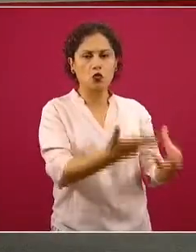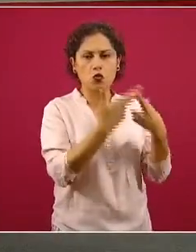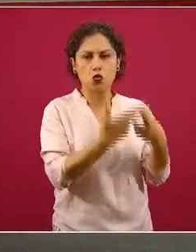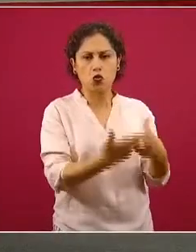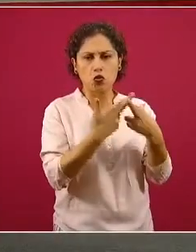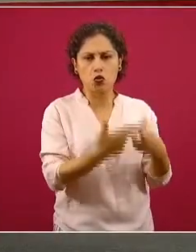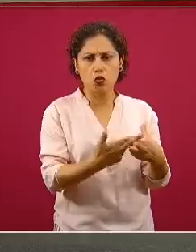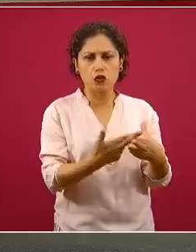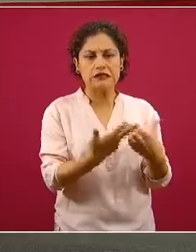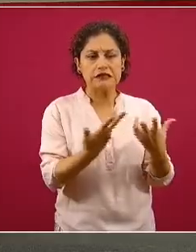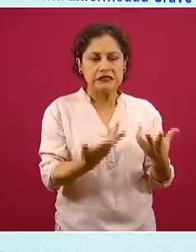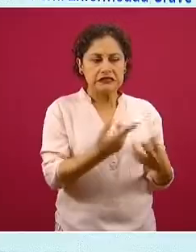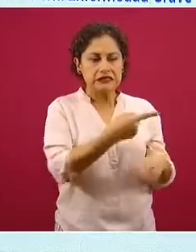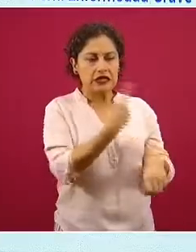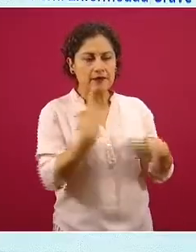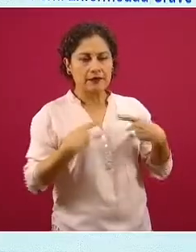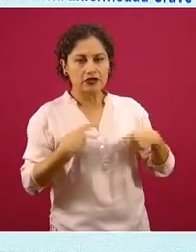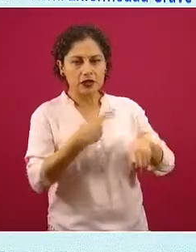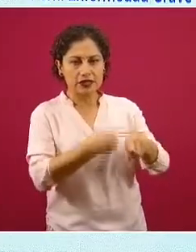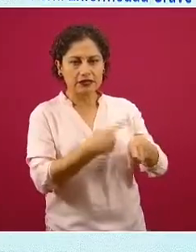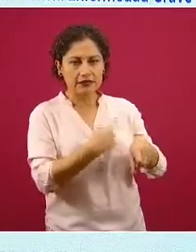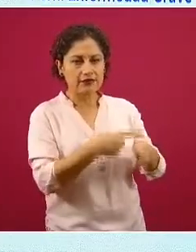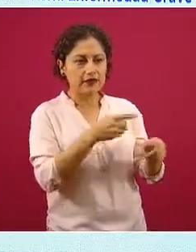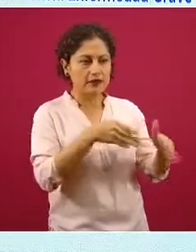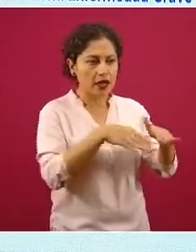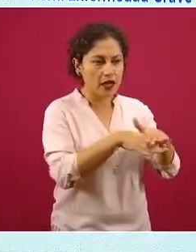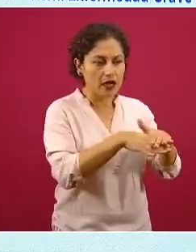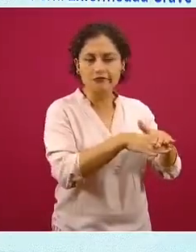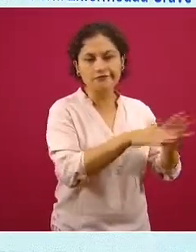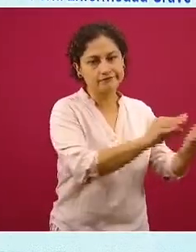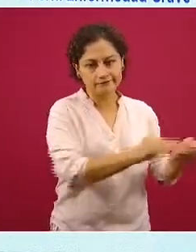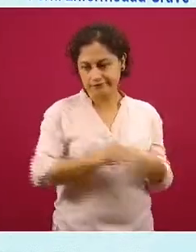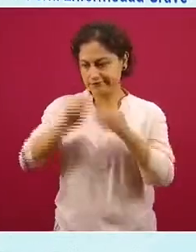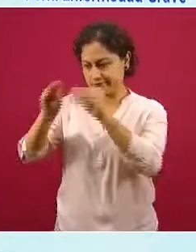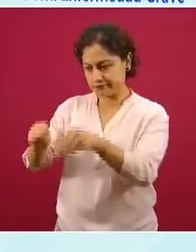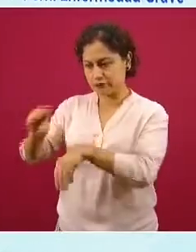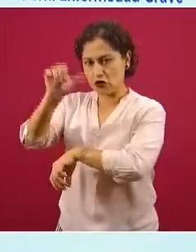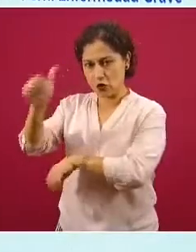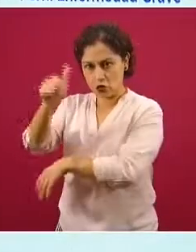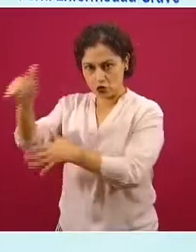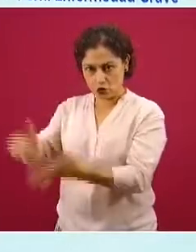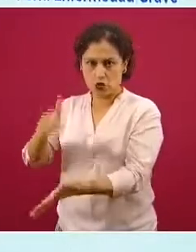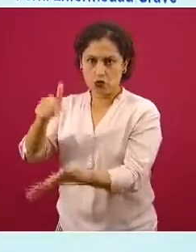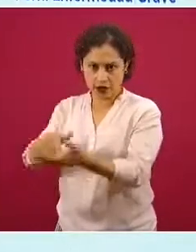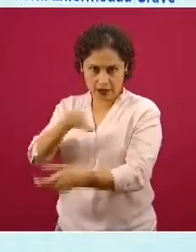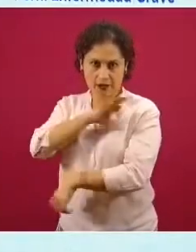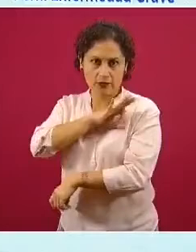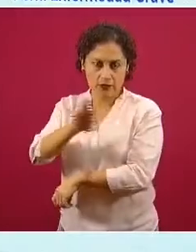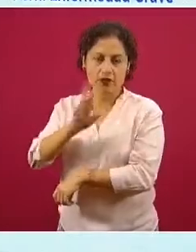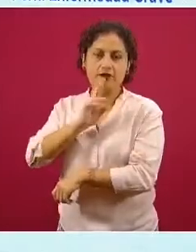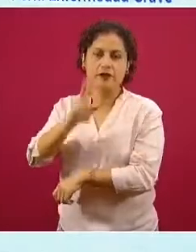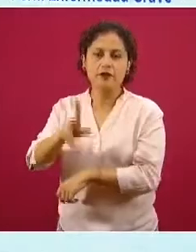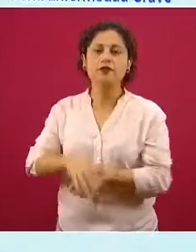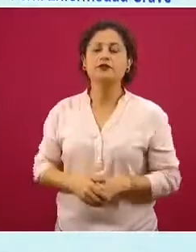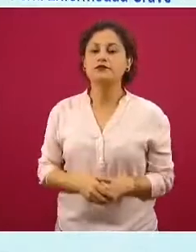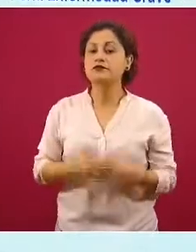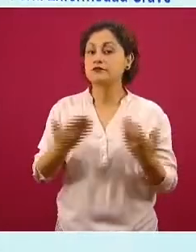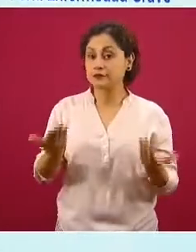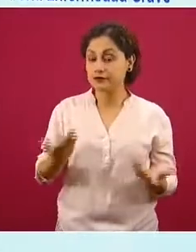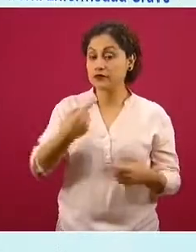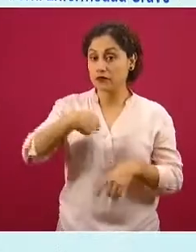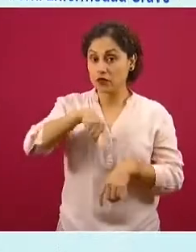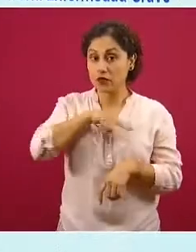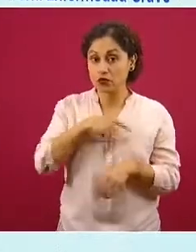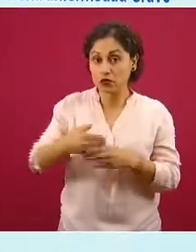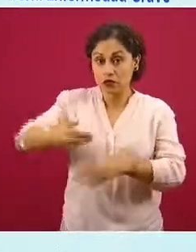no monitoreáramos la ocupación hospitalaria como parte de la vigilancia epidemiológica, no podríamos hacer esto y por eso lo hacemos